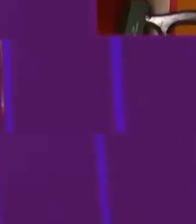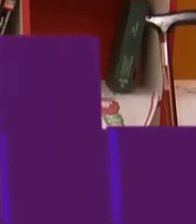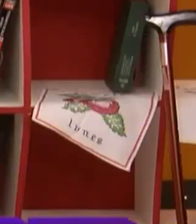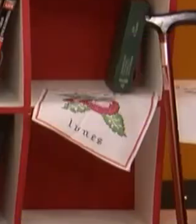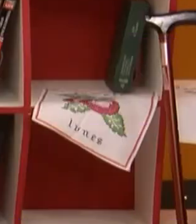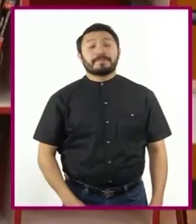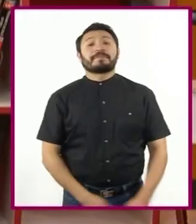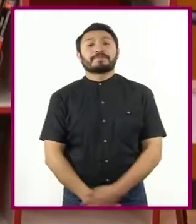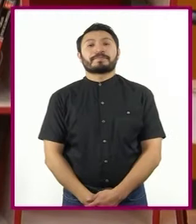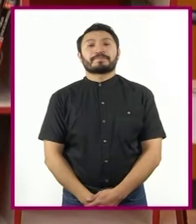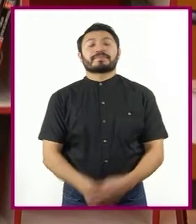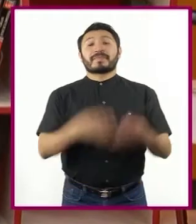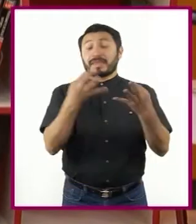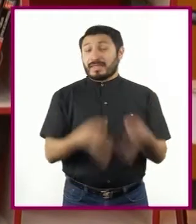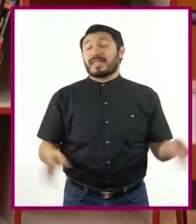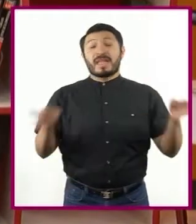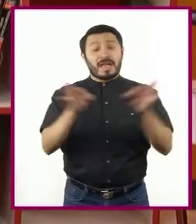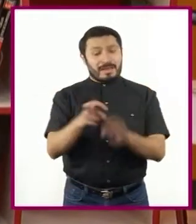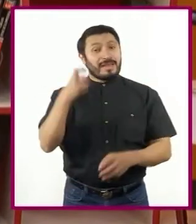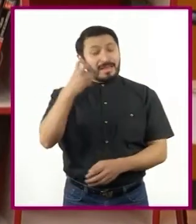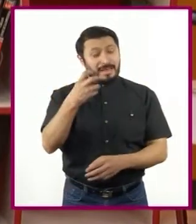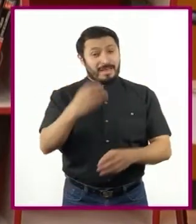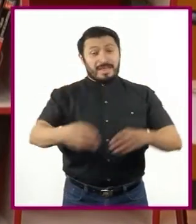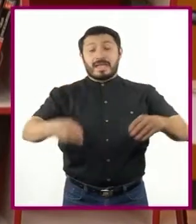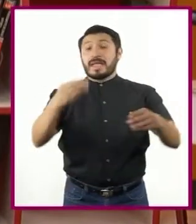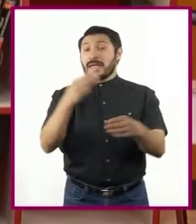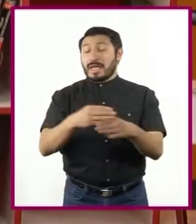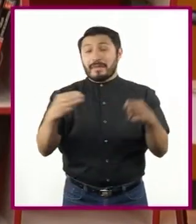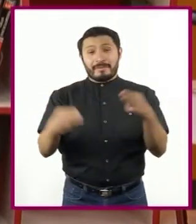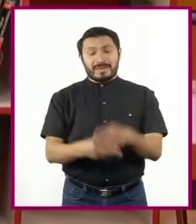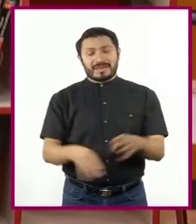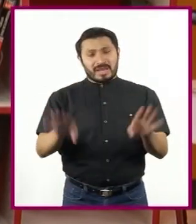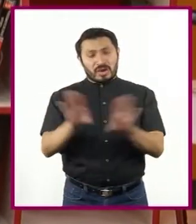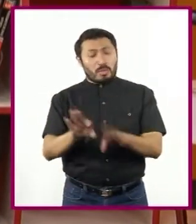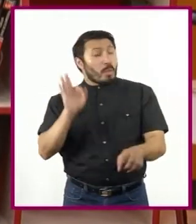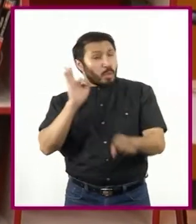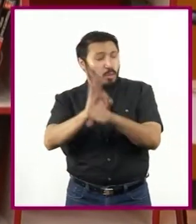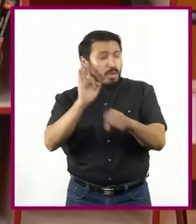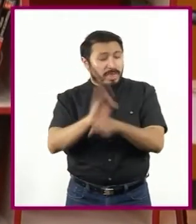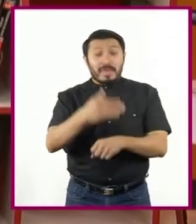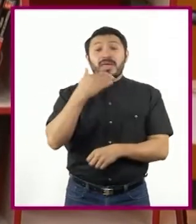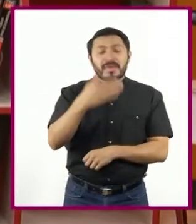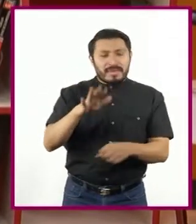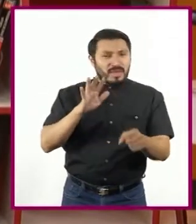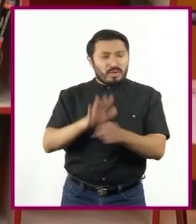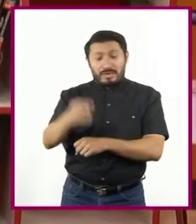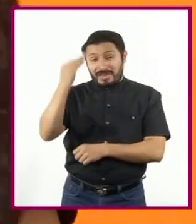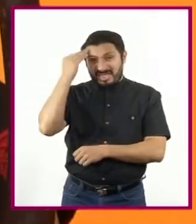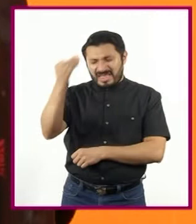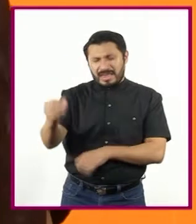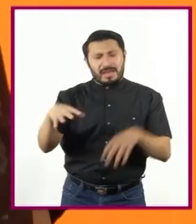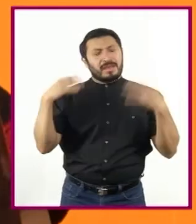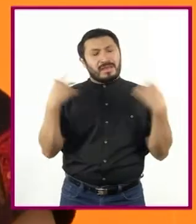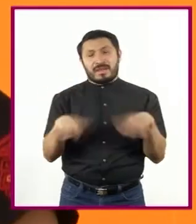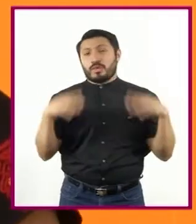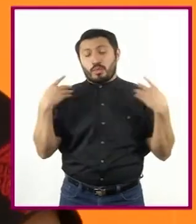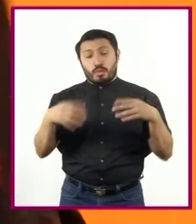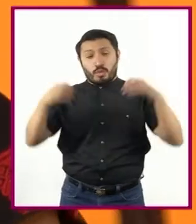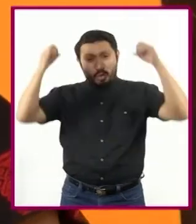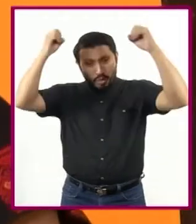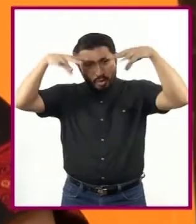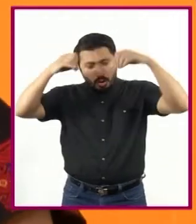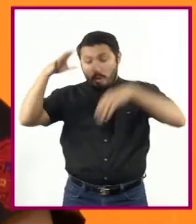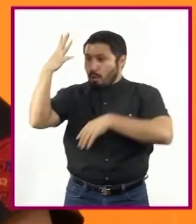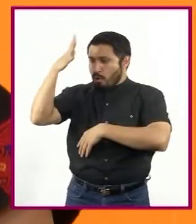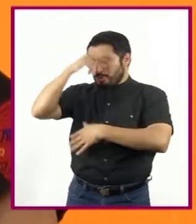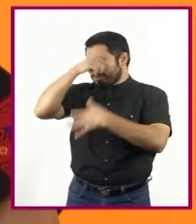Es importante que este tipo de objeto sea recubierto para poder protegerlo de las inclemencias del tiempo. Aunque el material